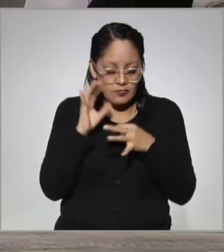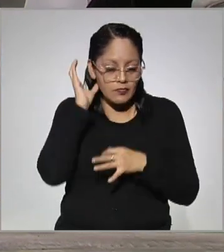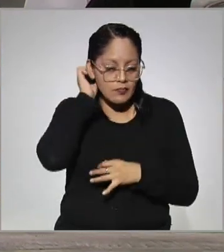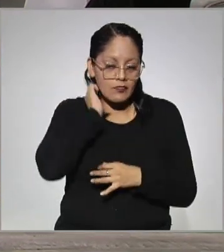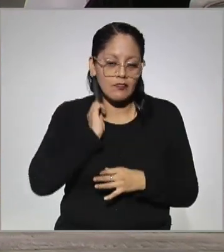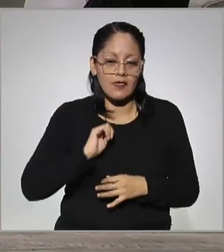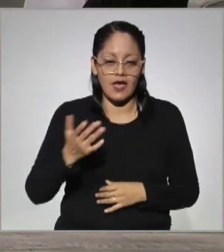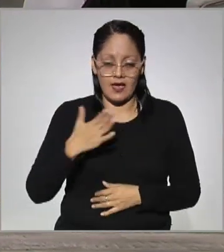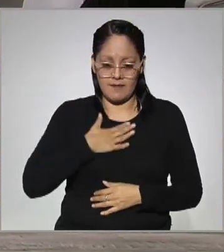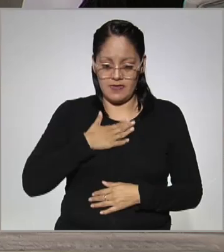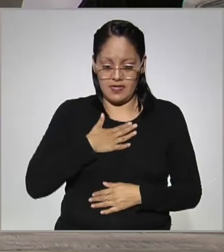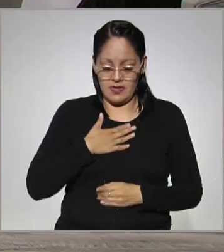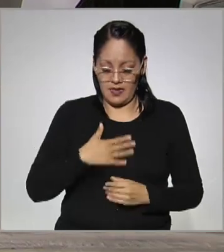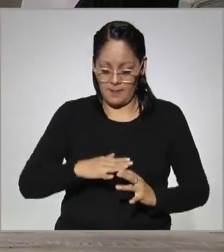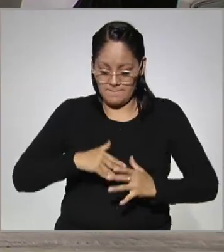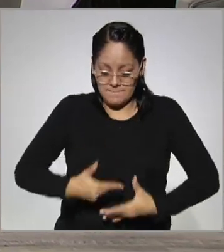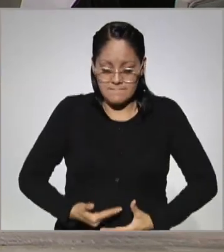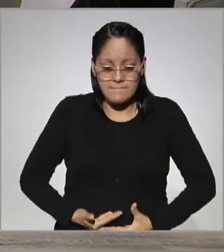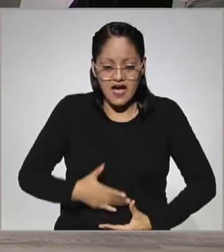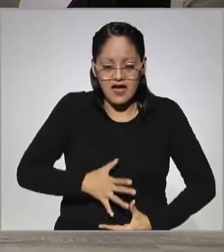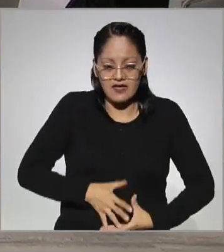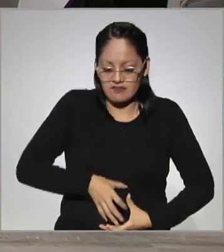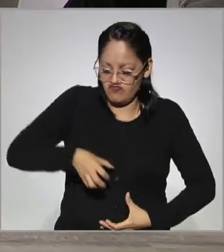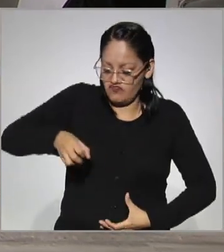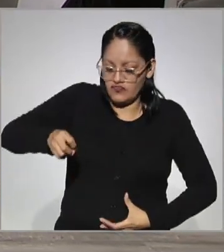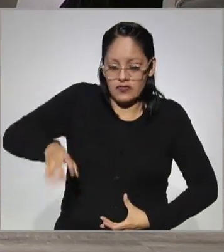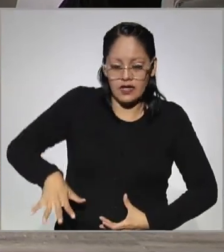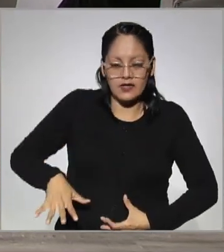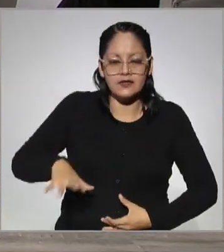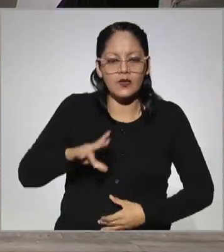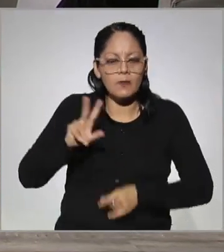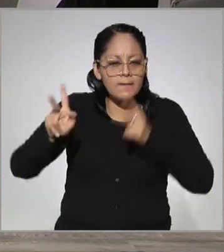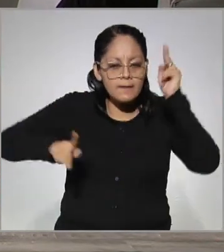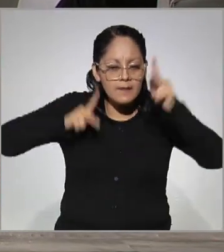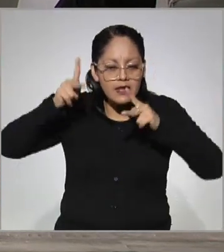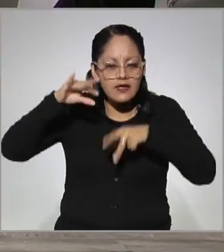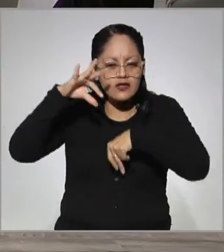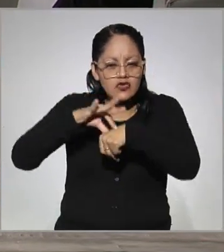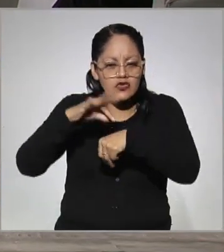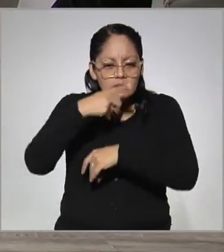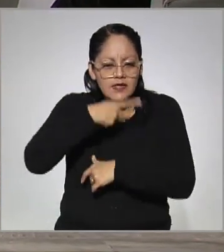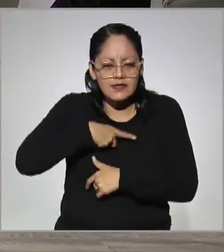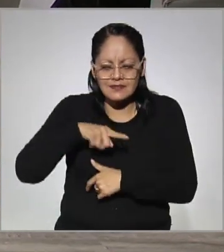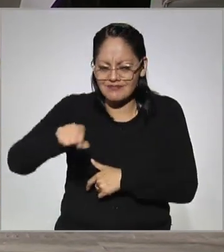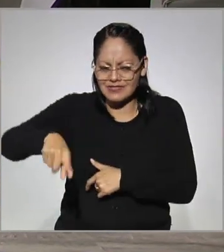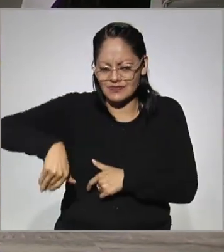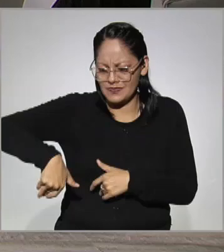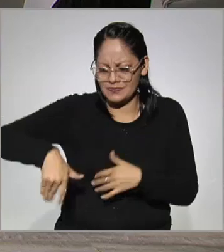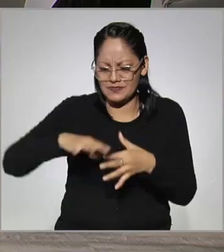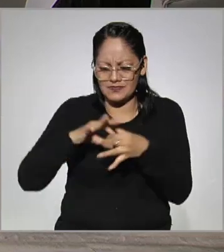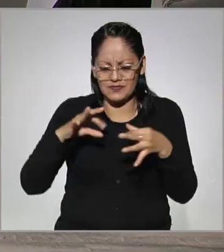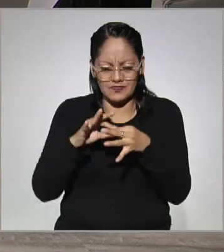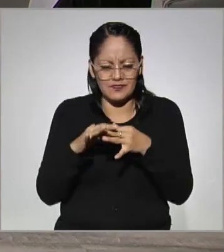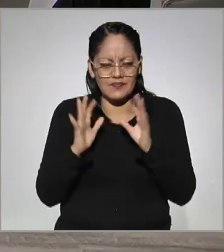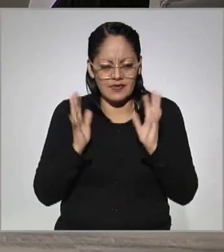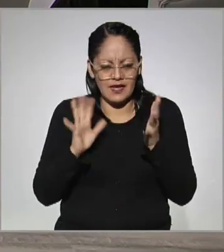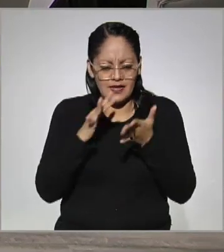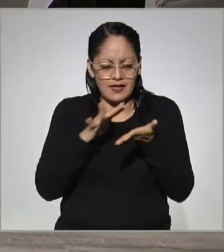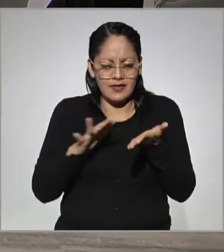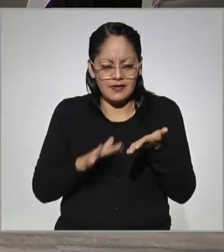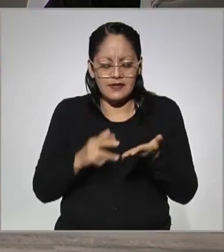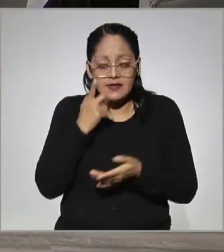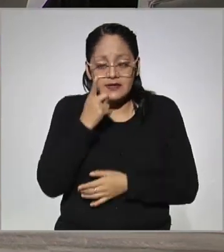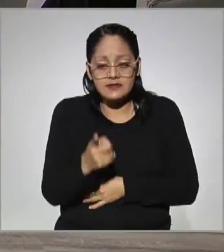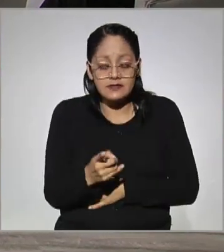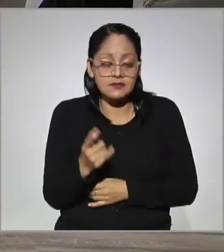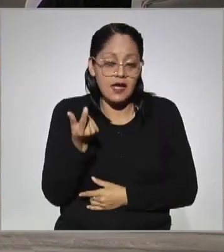le quitaron la matriz. Cada vez que va a visitar al doctor, se parece mucho al comentario que he leído anteriormente, y le